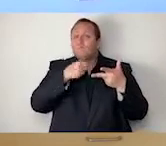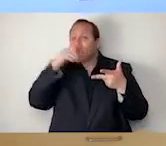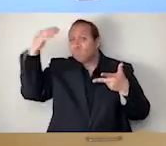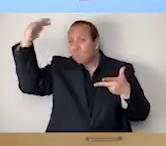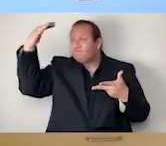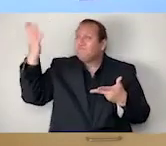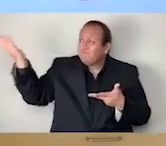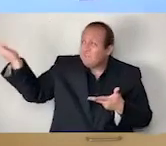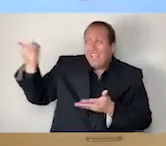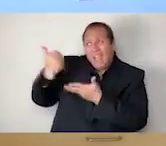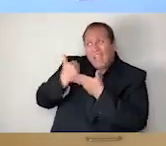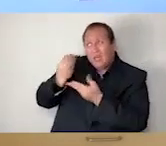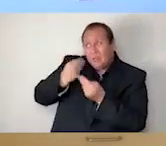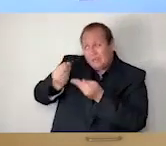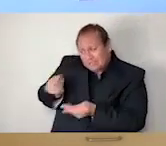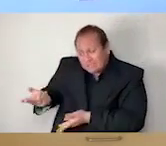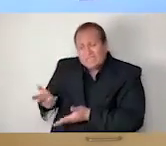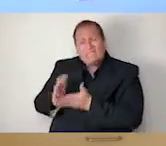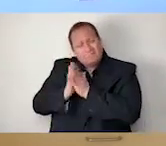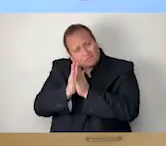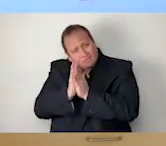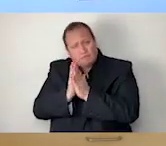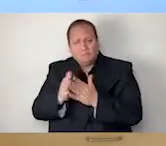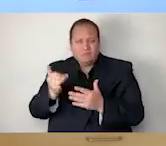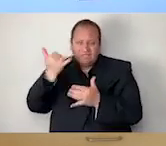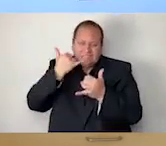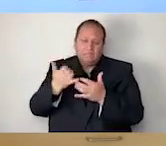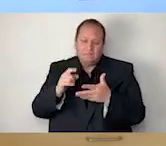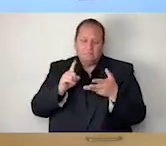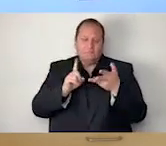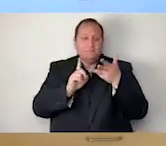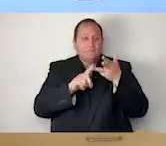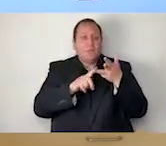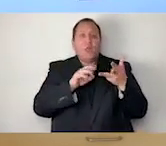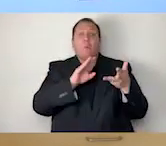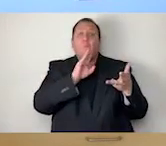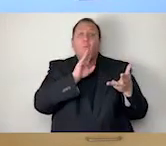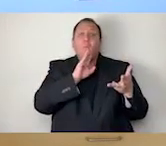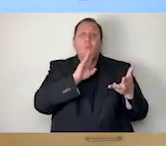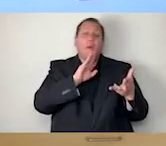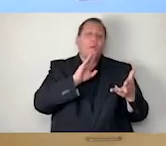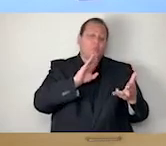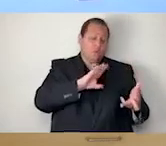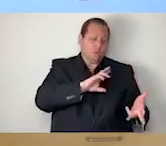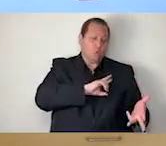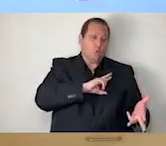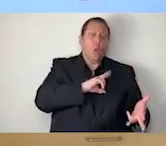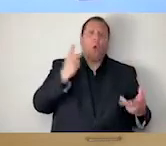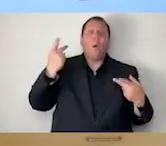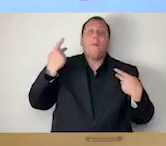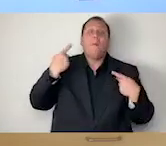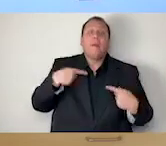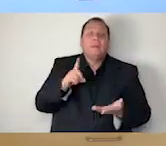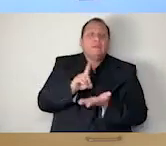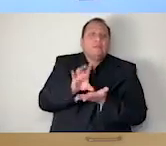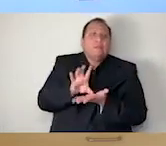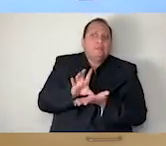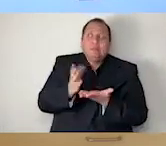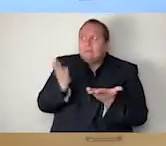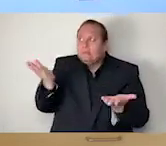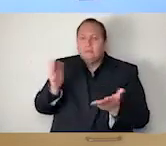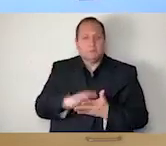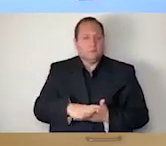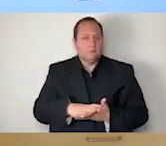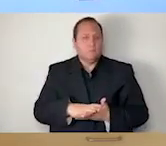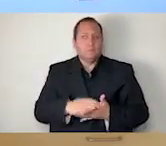adultos mayores pidiendo auxilio este apoyo el cuarto madres solteras y cinco personas con discapacidad